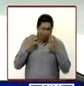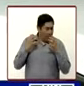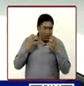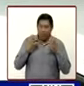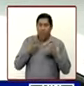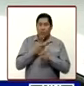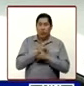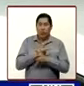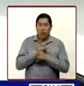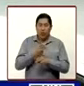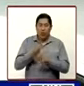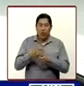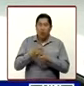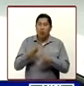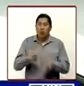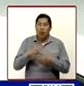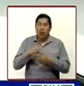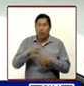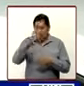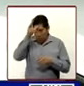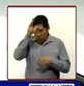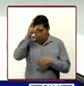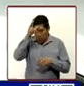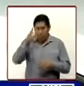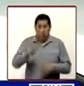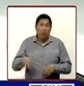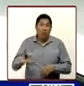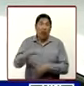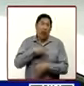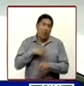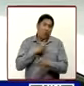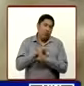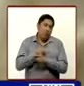de huevo y carne en este departamento, carne de pollo.